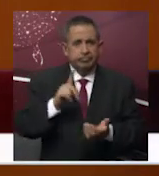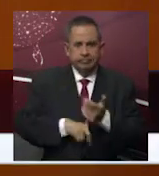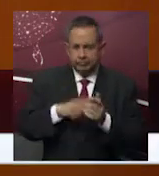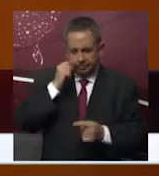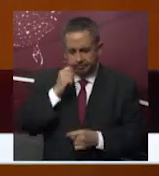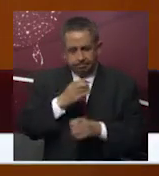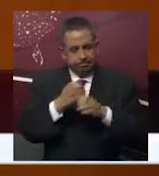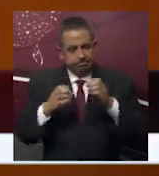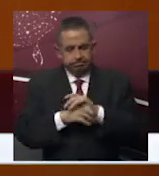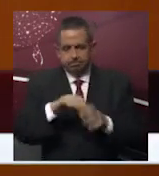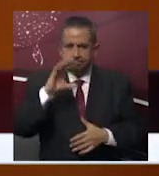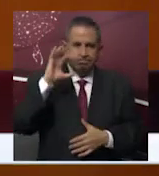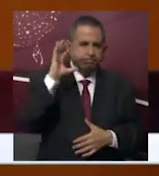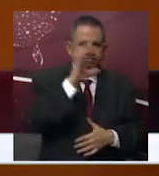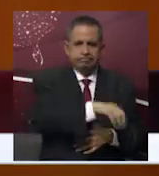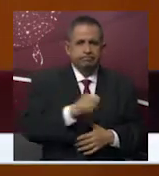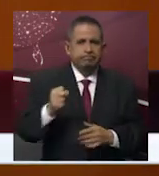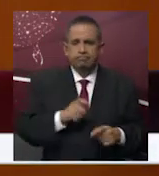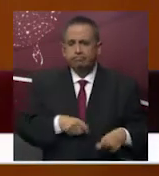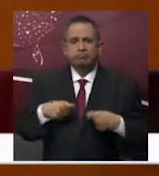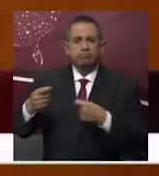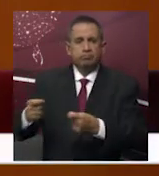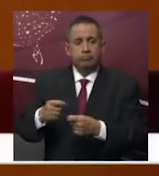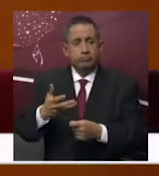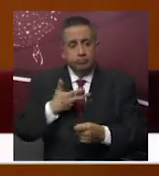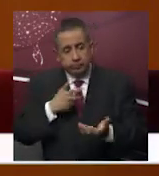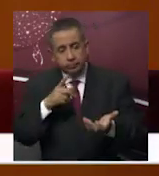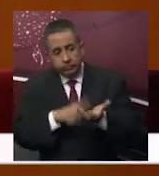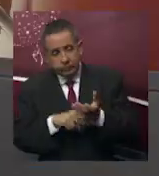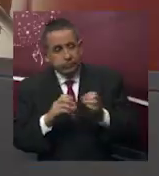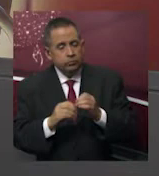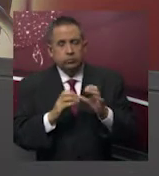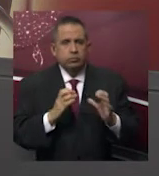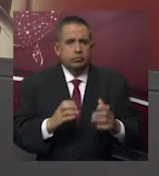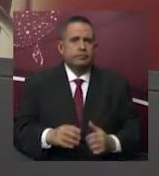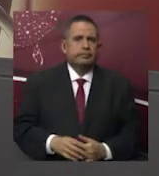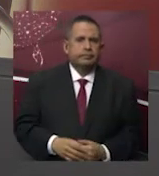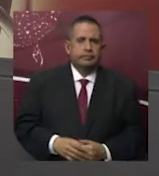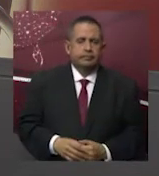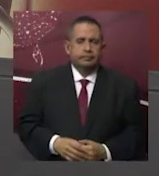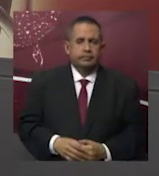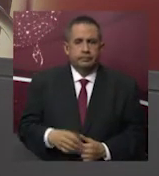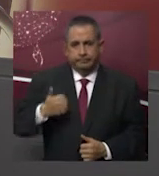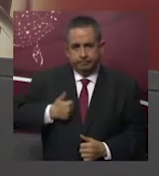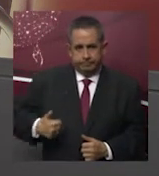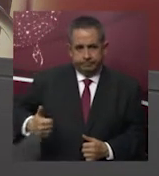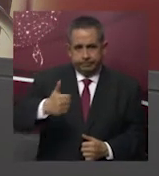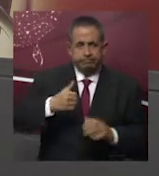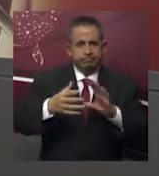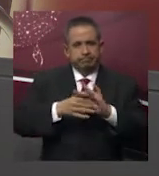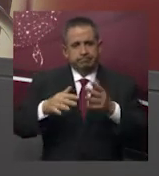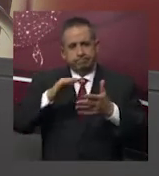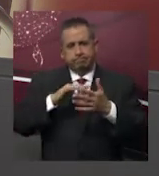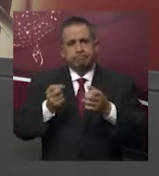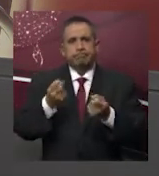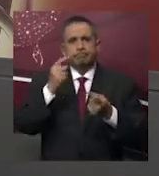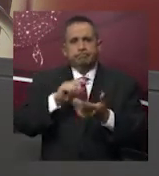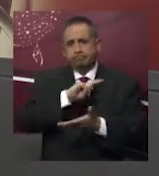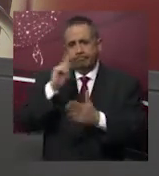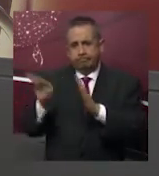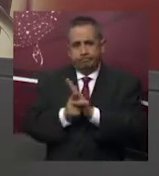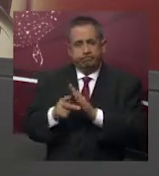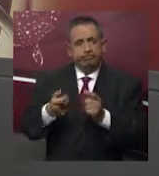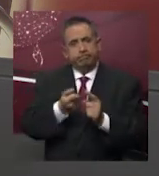bien, independientemente de quien lo tenga en su poder. Luego de los posicionamientos se dio lectura a las reservas presentadas por los